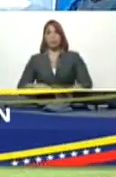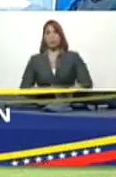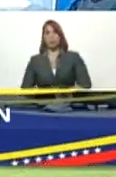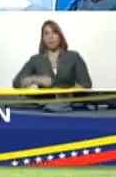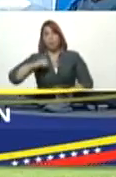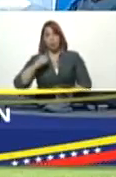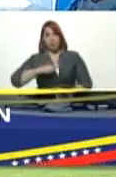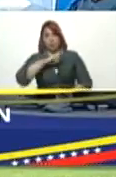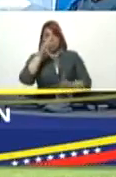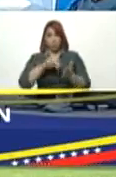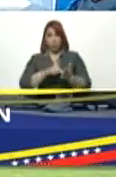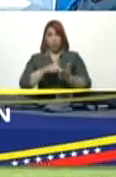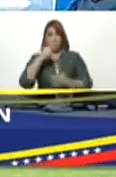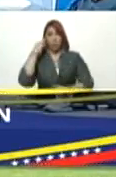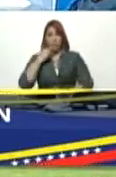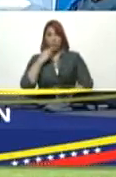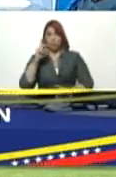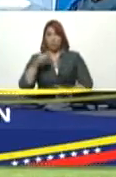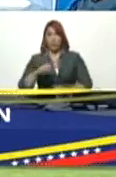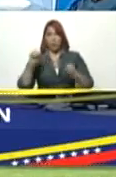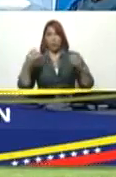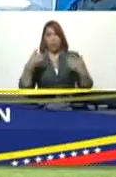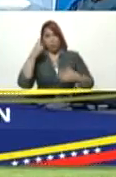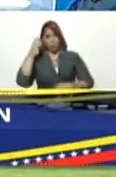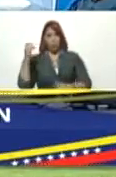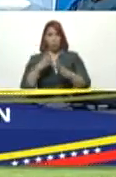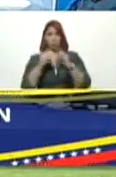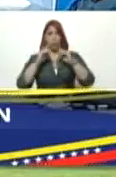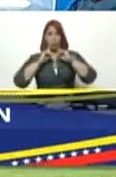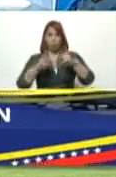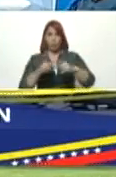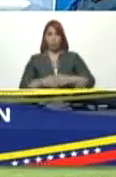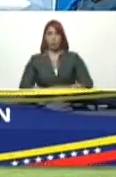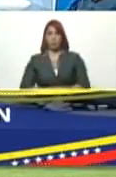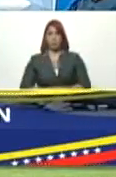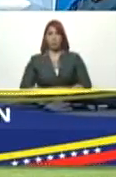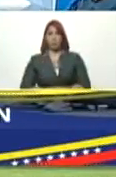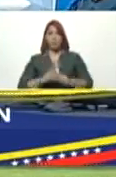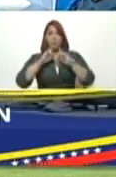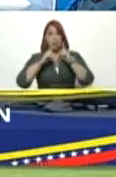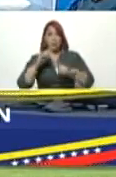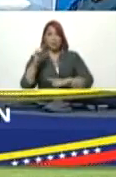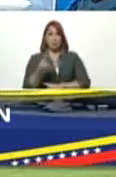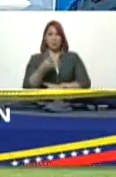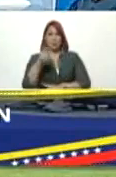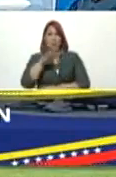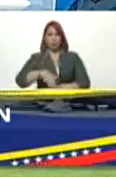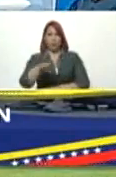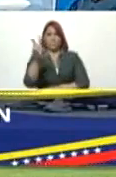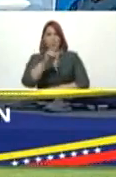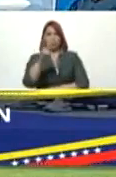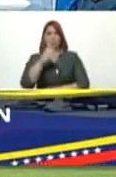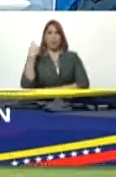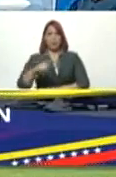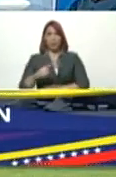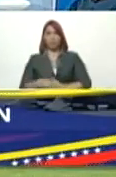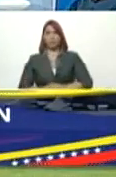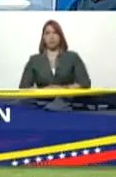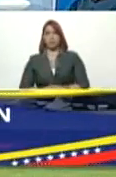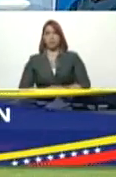Vamos a lograr ese sueño, ¿vale? Que todas las autopistas, carreteras principales del país tengan